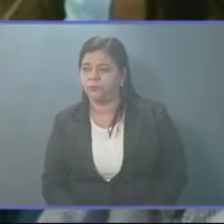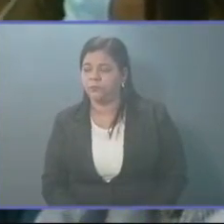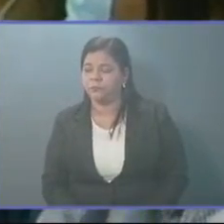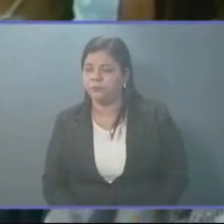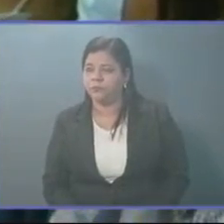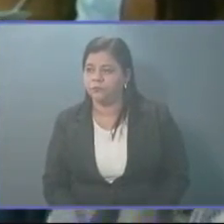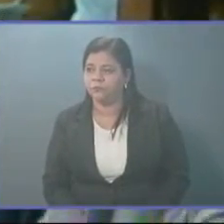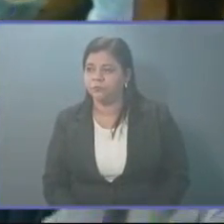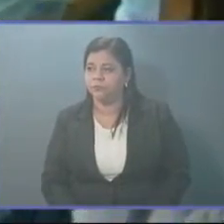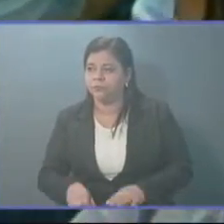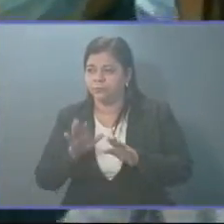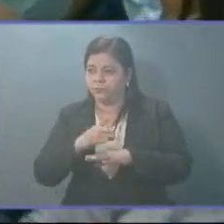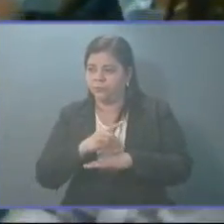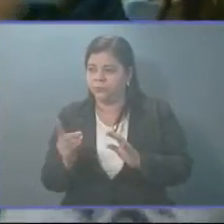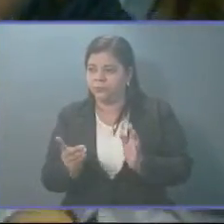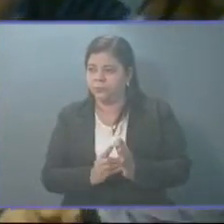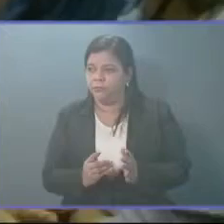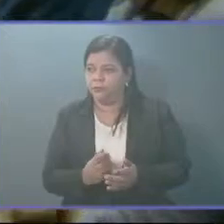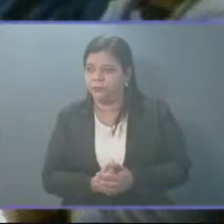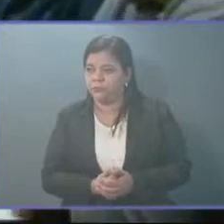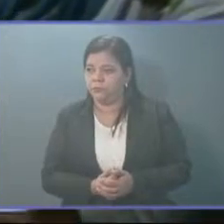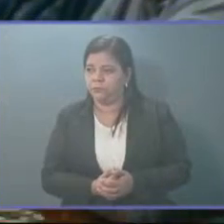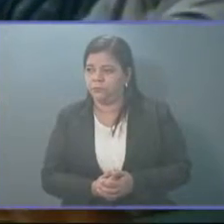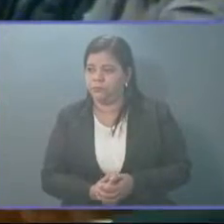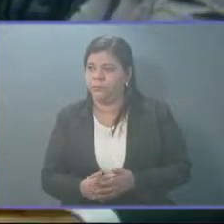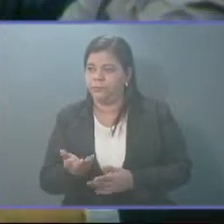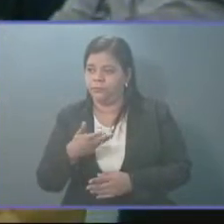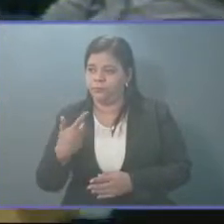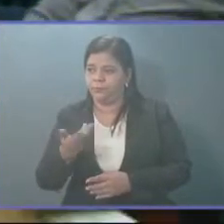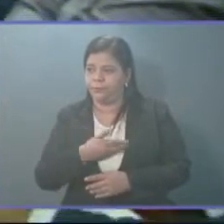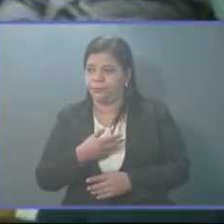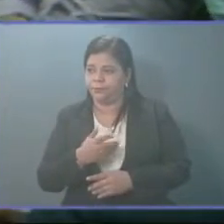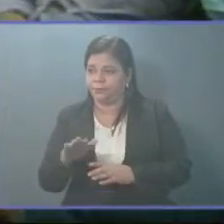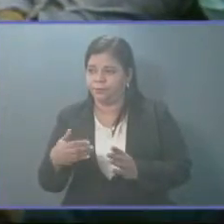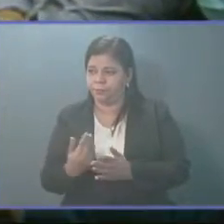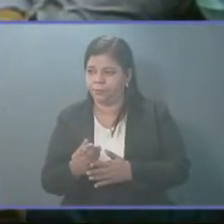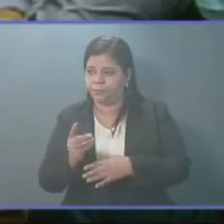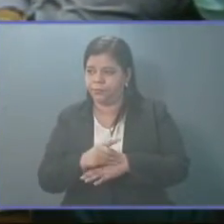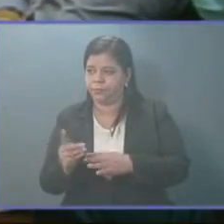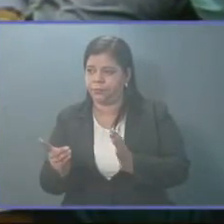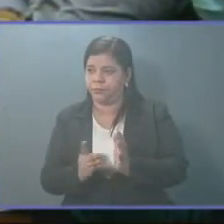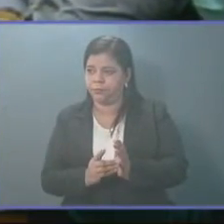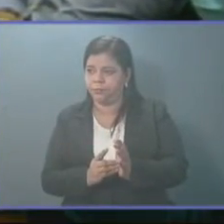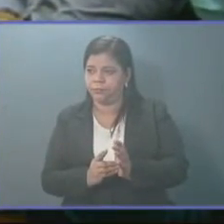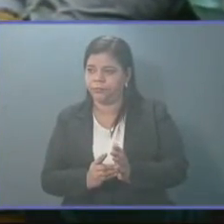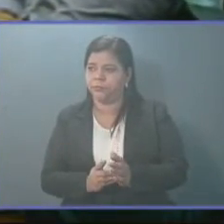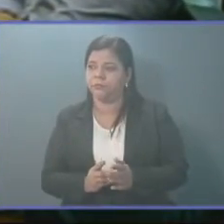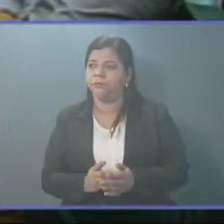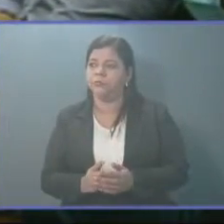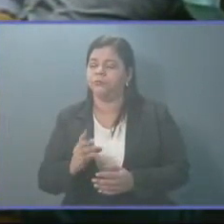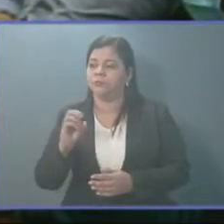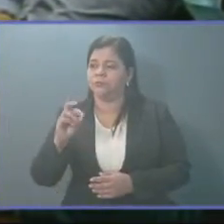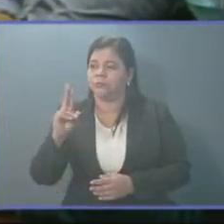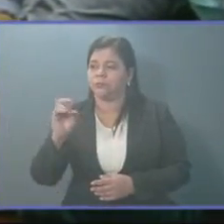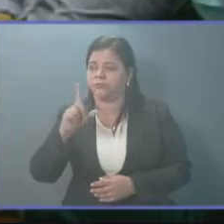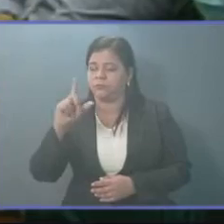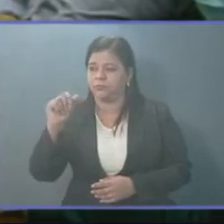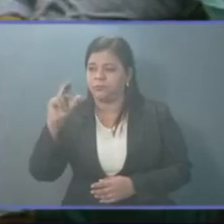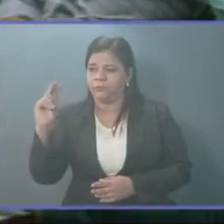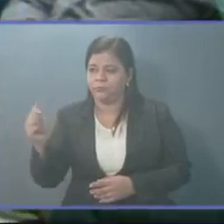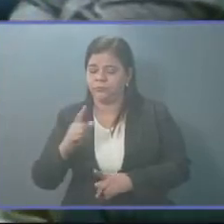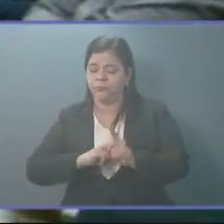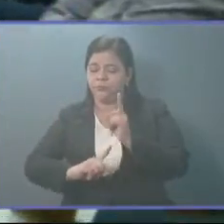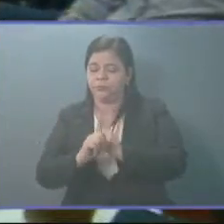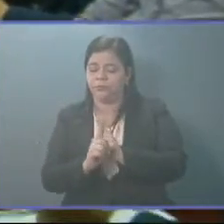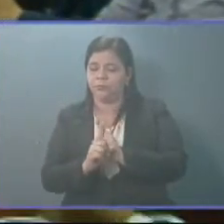Gracias, diputada. Tenemos nota de sustitución de la diputada María Odilia Ayala Alemán en sustitución